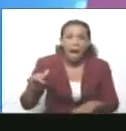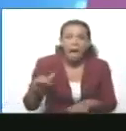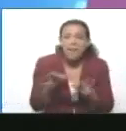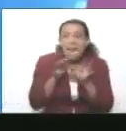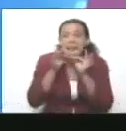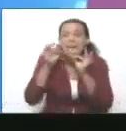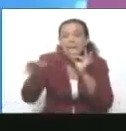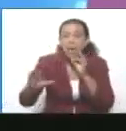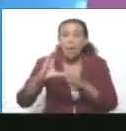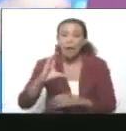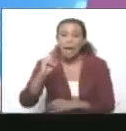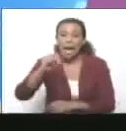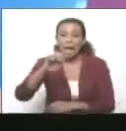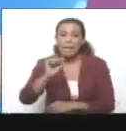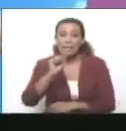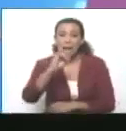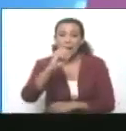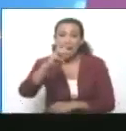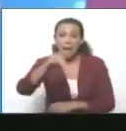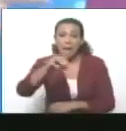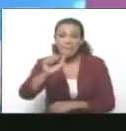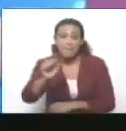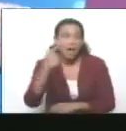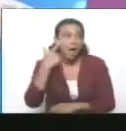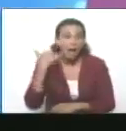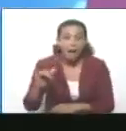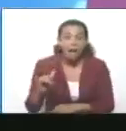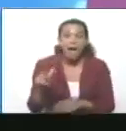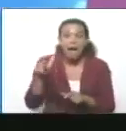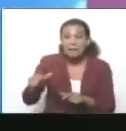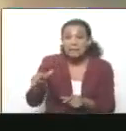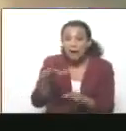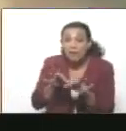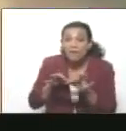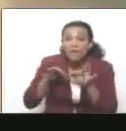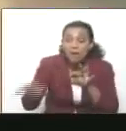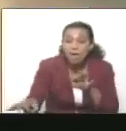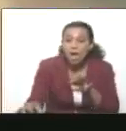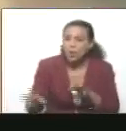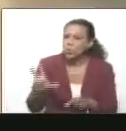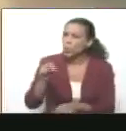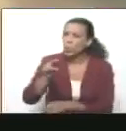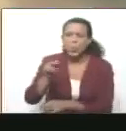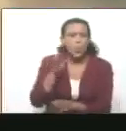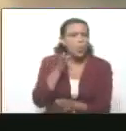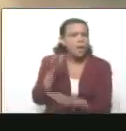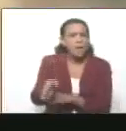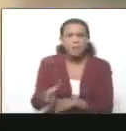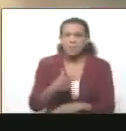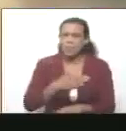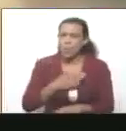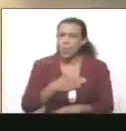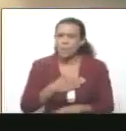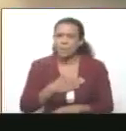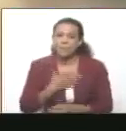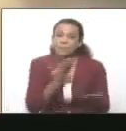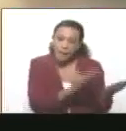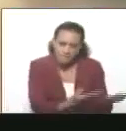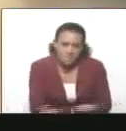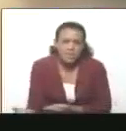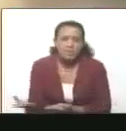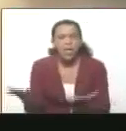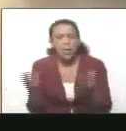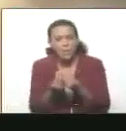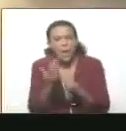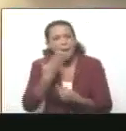estuvimos por Canaima, donde quiera que llegue. ¿Fuiste a Canaima? Sí, fuimos a Canaima. Es una belleza. Yo nunca en mi vida he ido a Canaima. He invitado a Silita, pero no